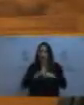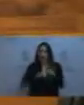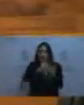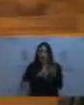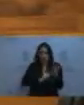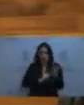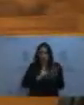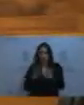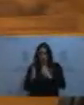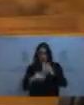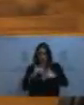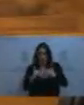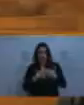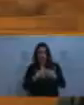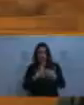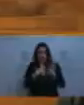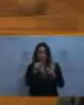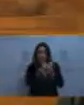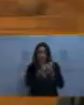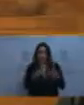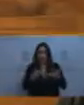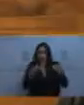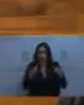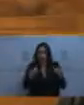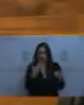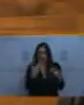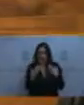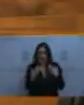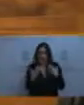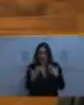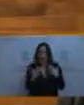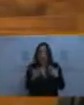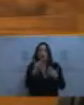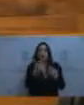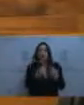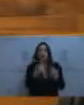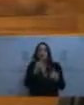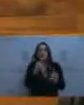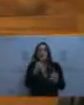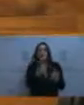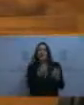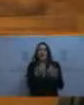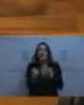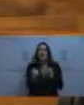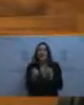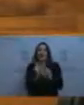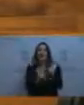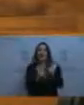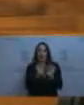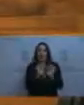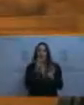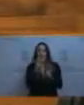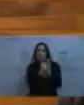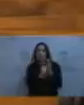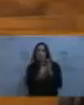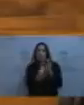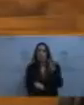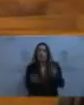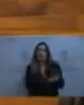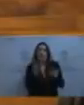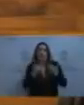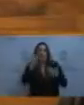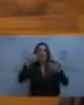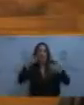Eso figura literalmente en la instrucción segunda. Fija también la necesidad de que existan unos baremos a aplicar con puntuaciones o valoraciones